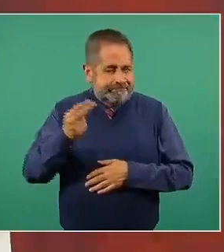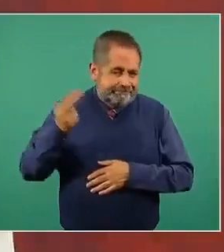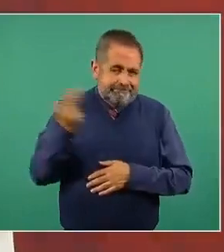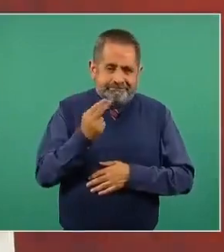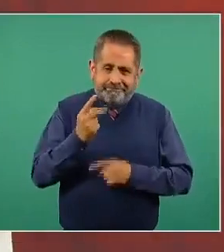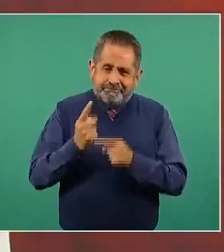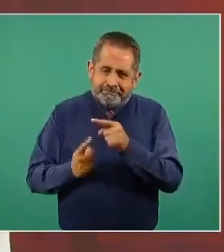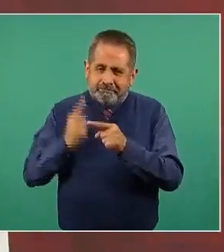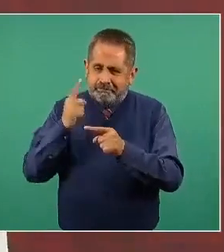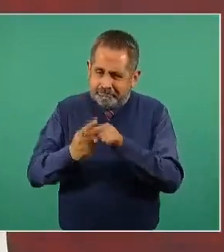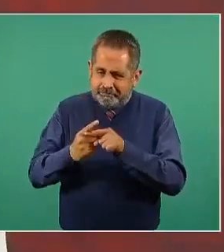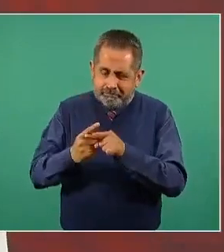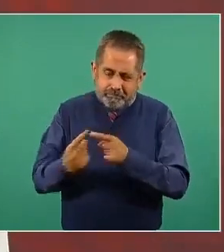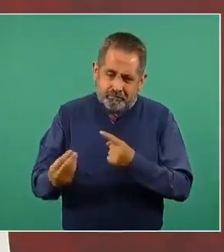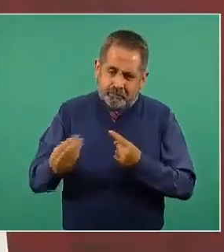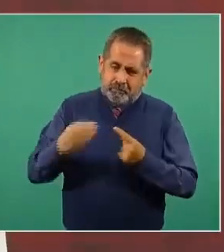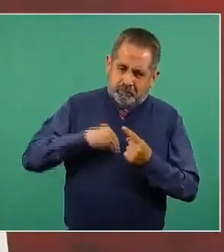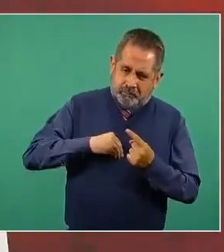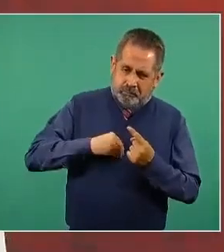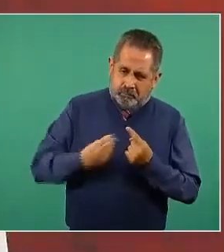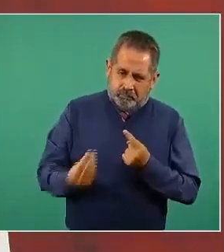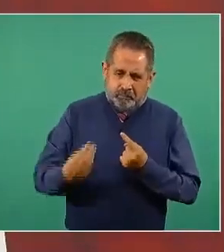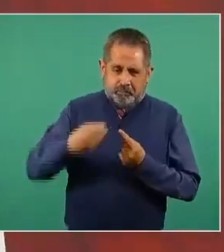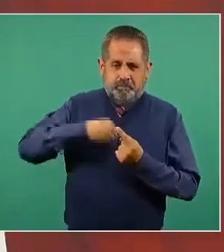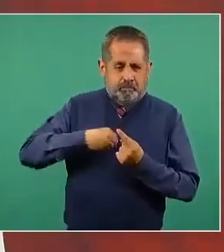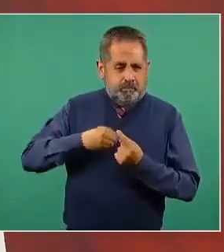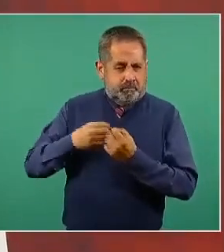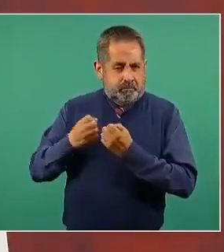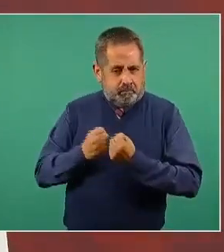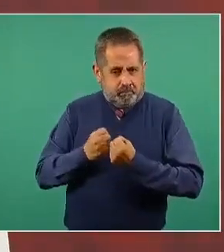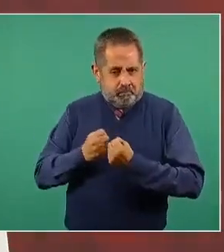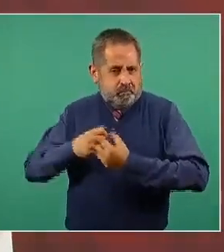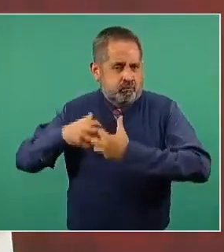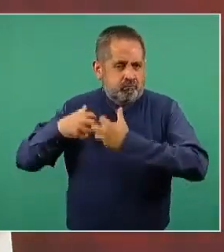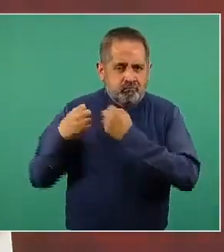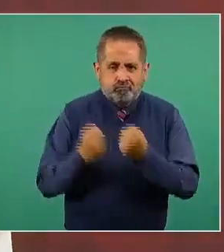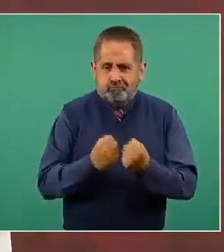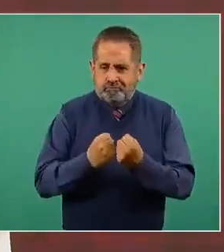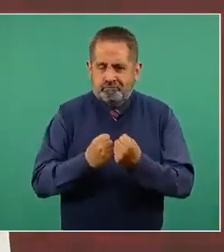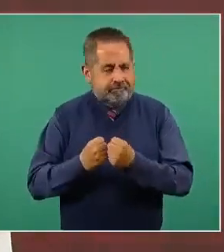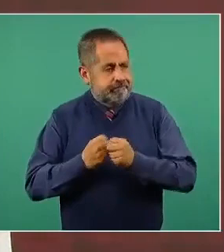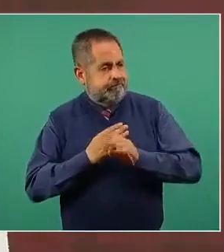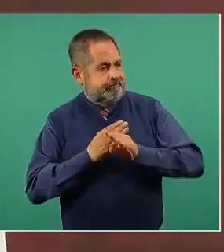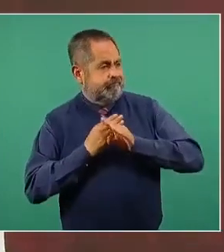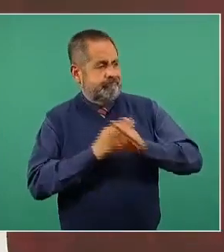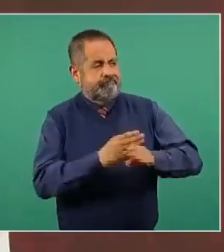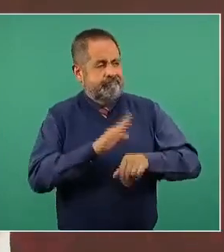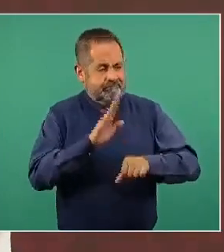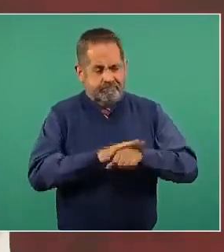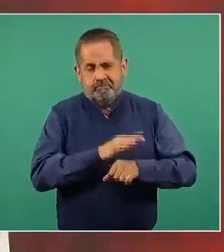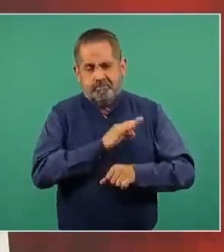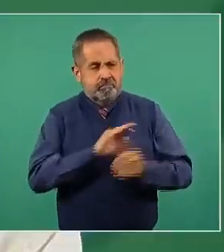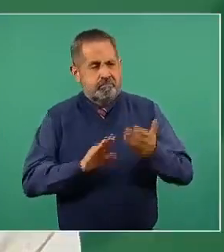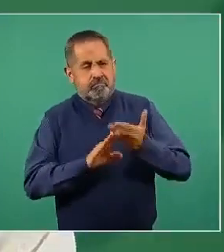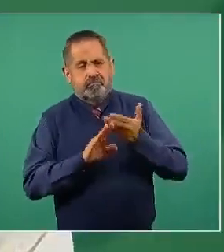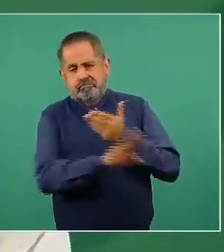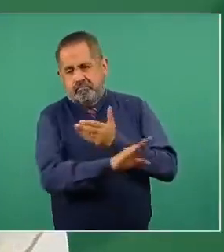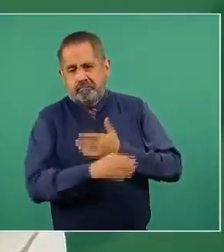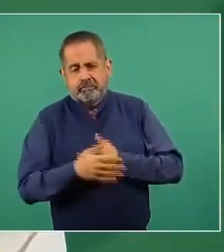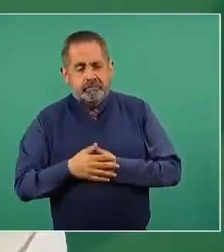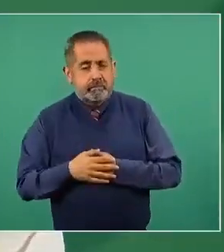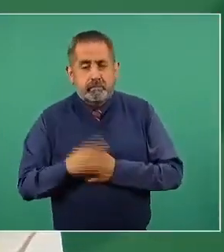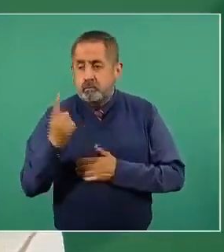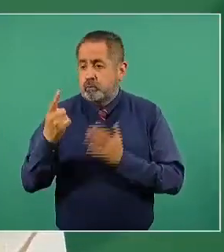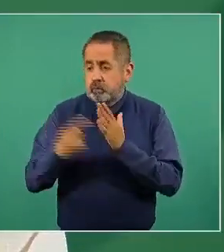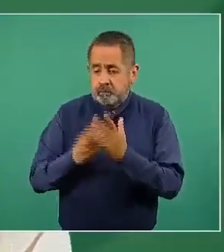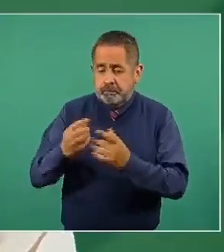requiere más de un estímulo, más de una aplicación para lograr la potencia máxima de la respuesta inmune